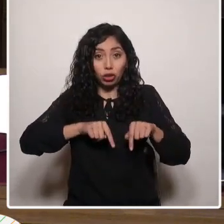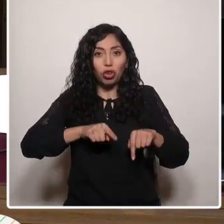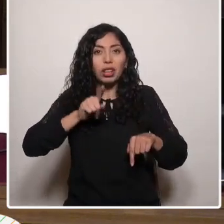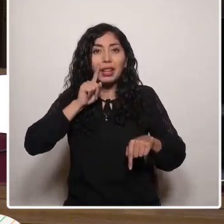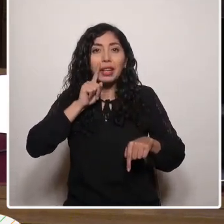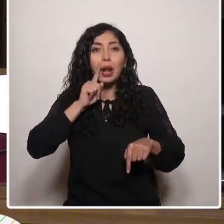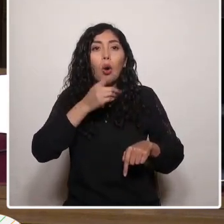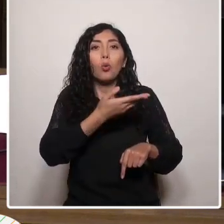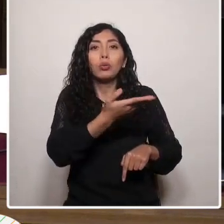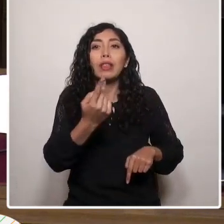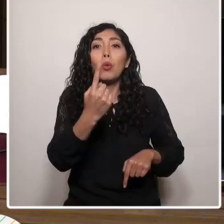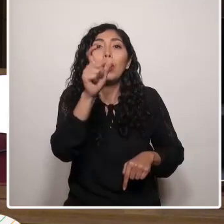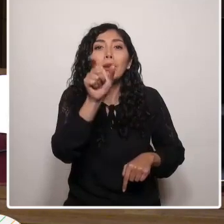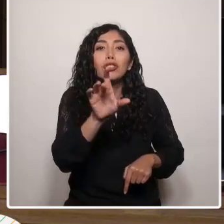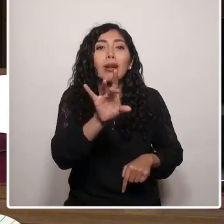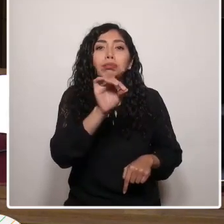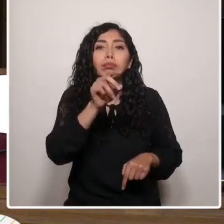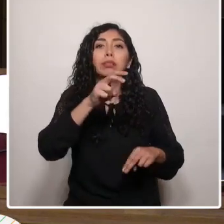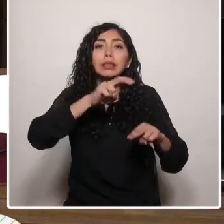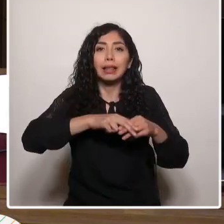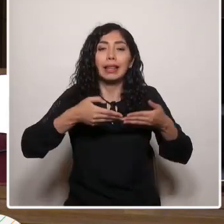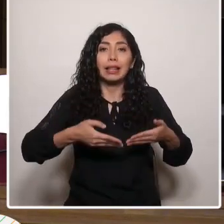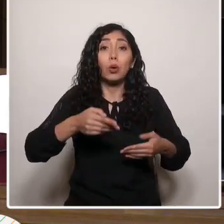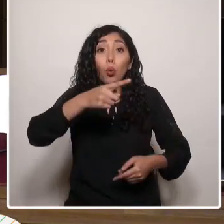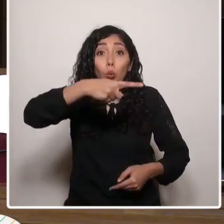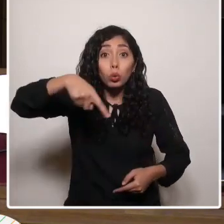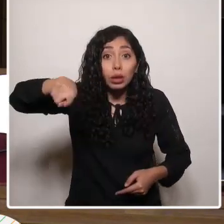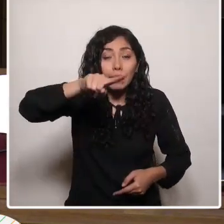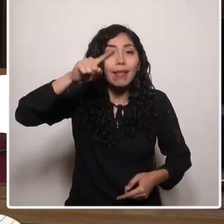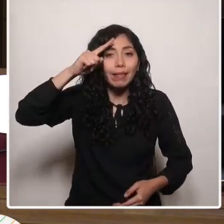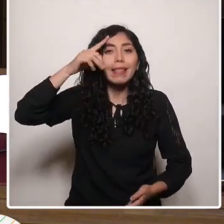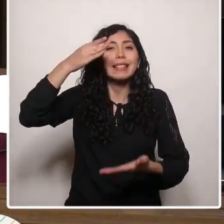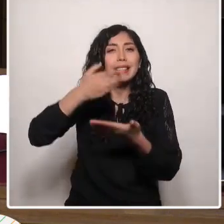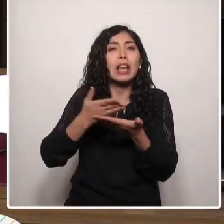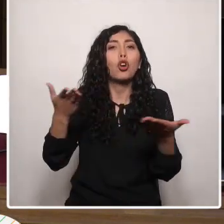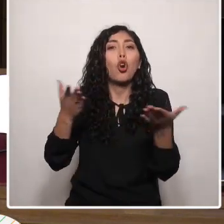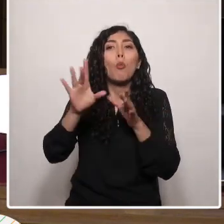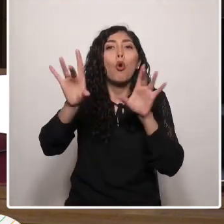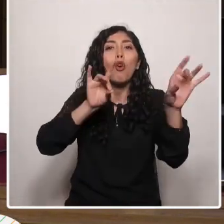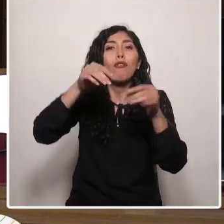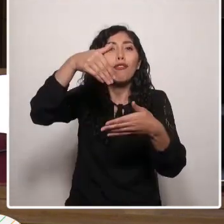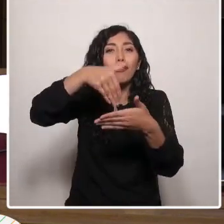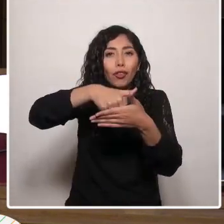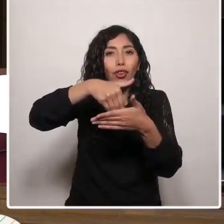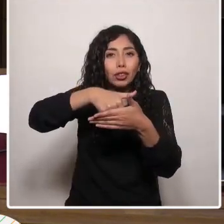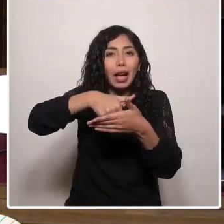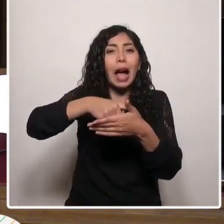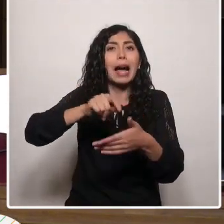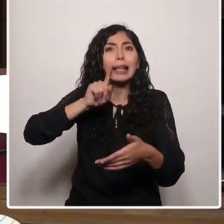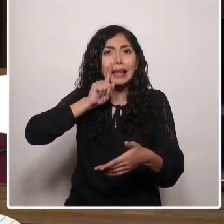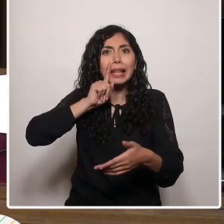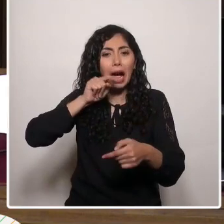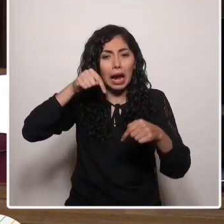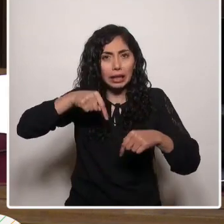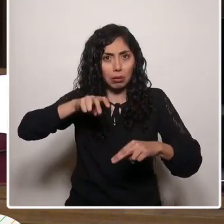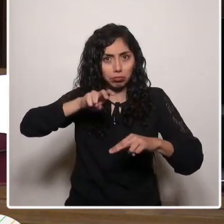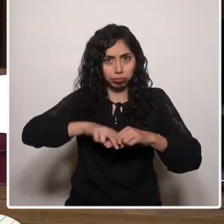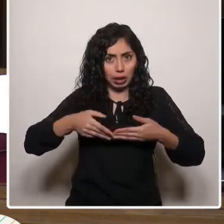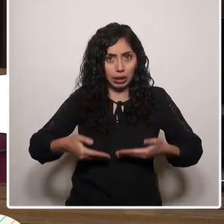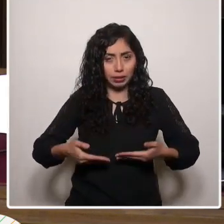de ustedes. Ustedes decidirán cómo eligen a quien viene a ocupar este asiento.